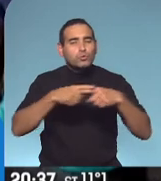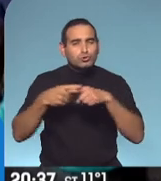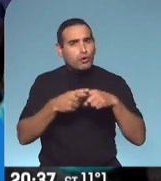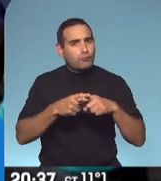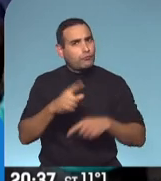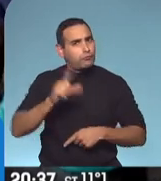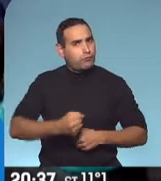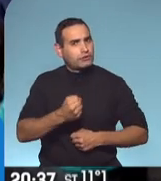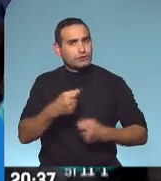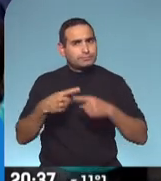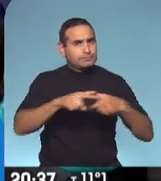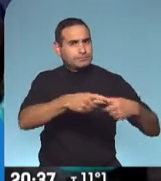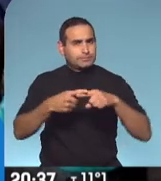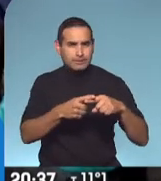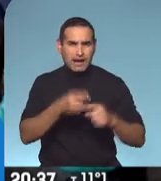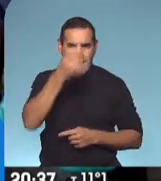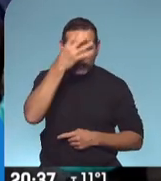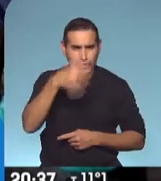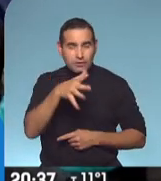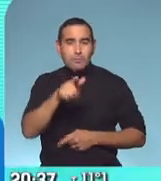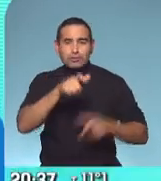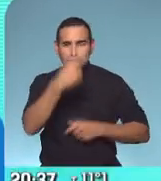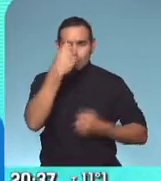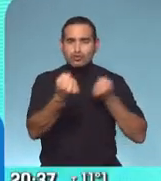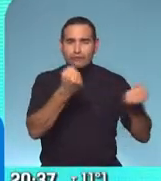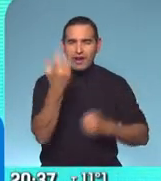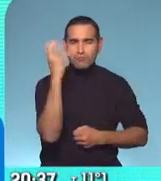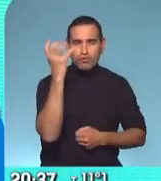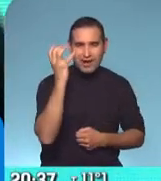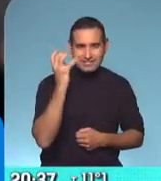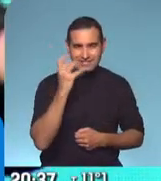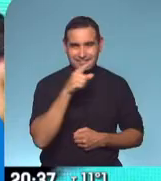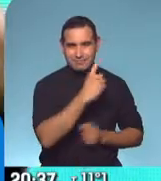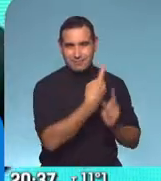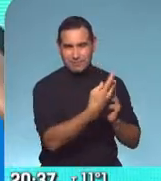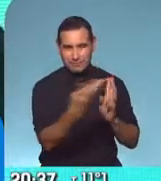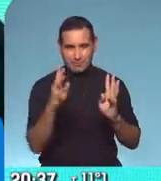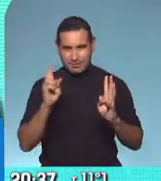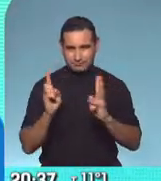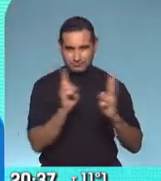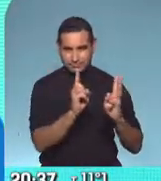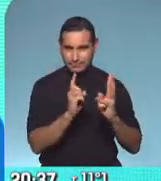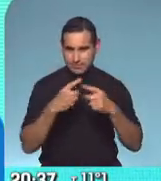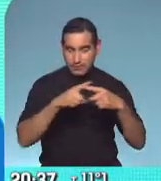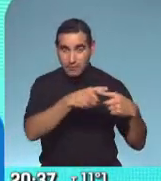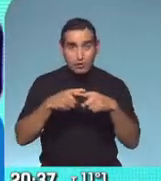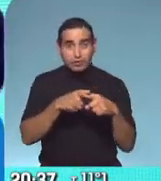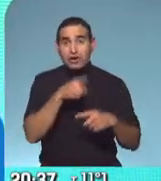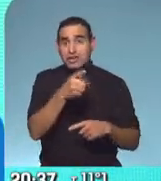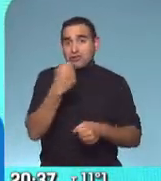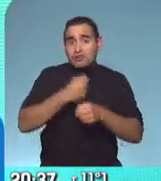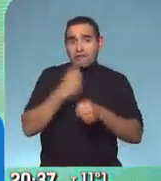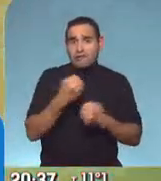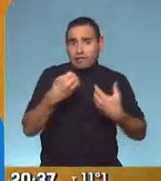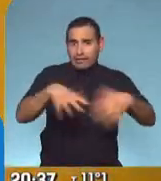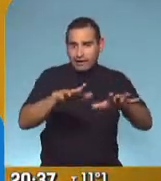el sábado 4 de junio, cerca de la medianoche, con choferes de las ambulancias del sistema de emergencia del municipio, que habían abandonado sus tareas